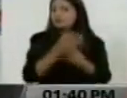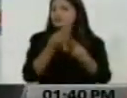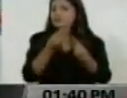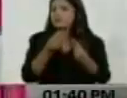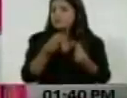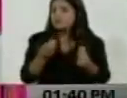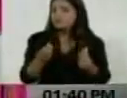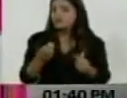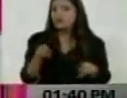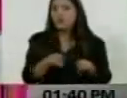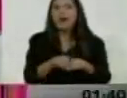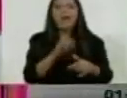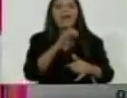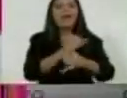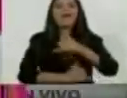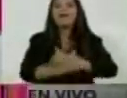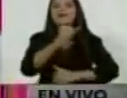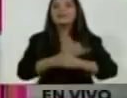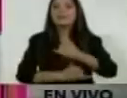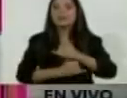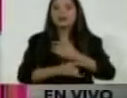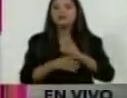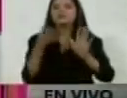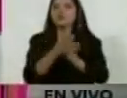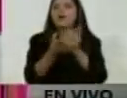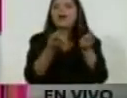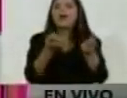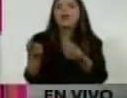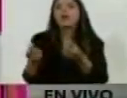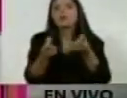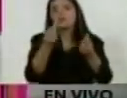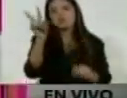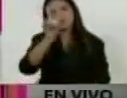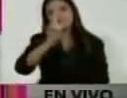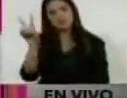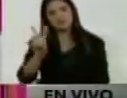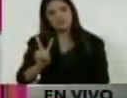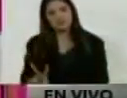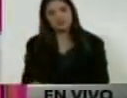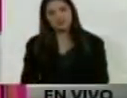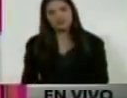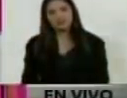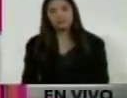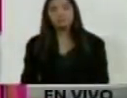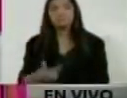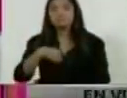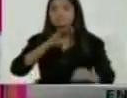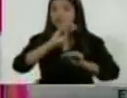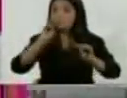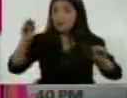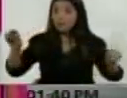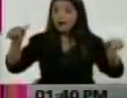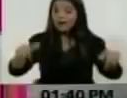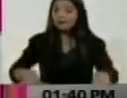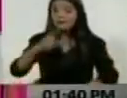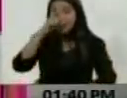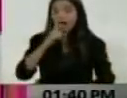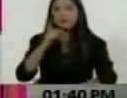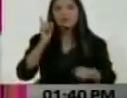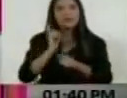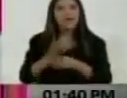heridas en el cuerpo económico de la República. Y yo he llamado que este año sea el año para curar